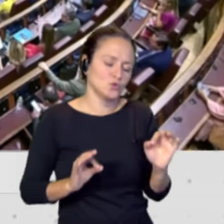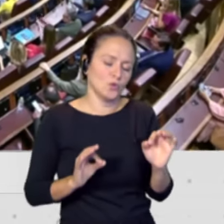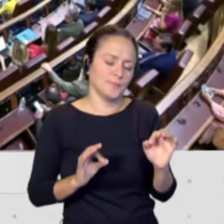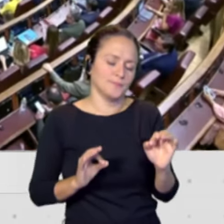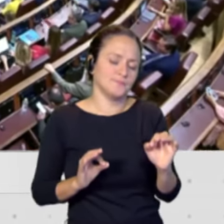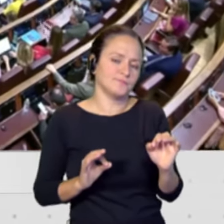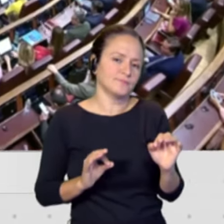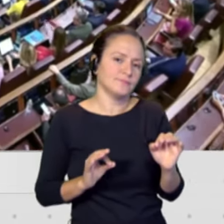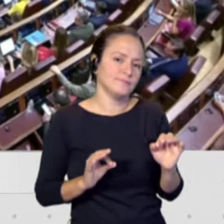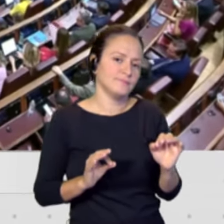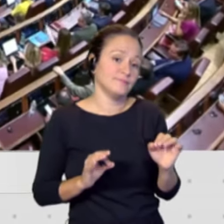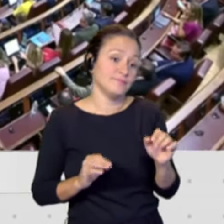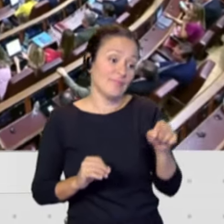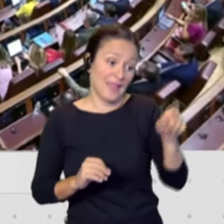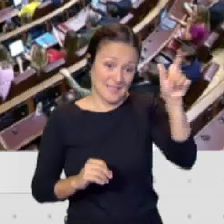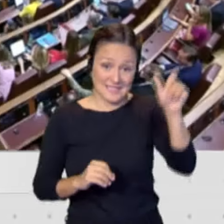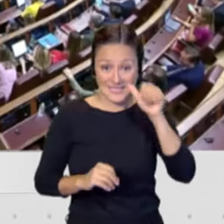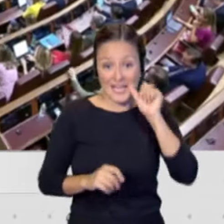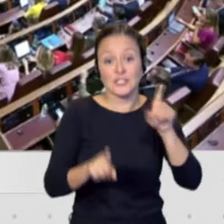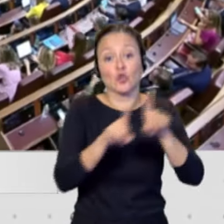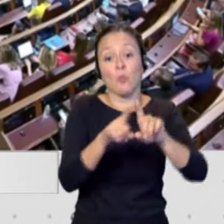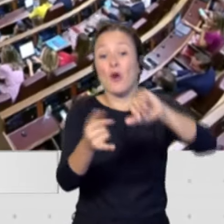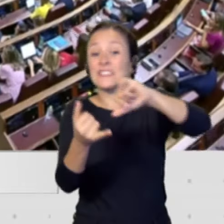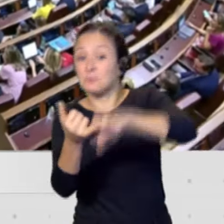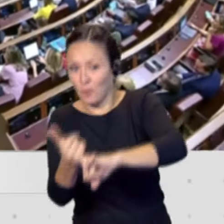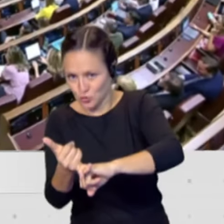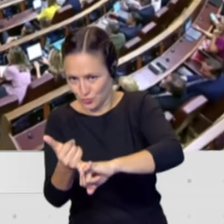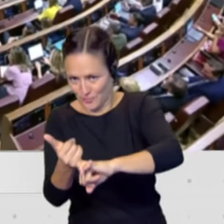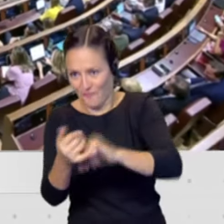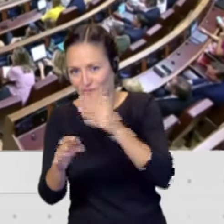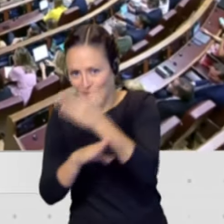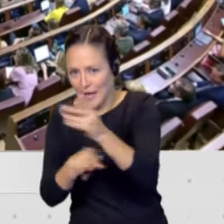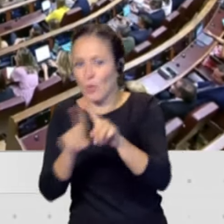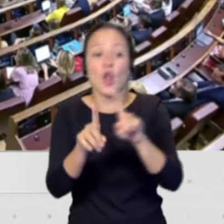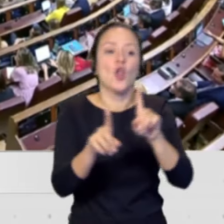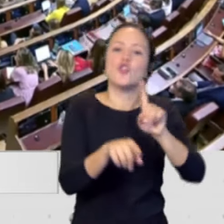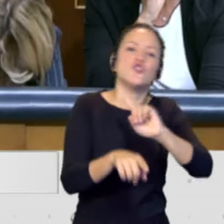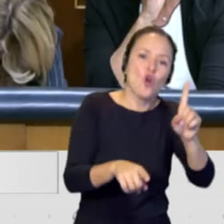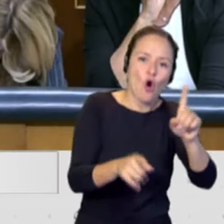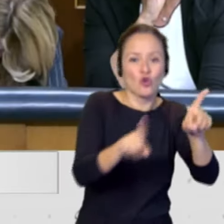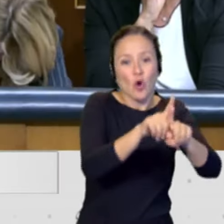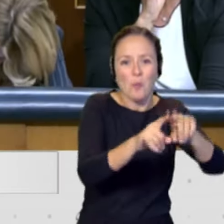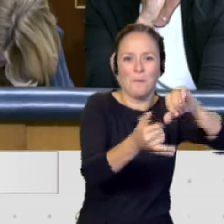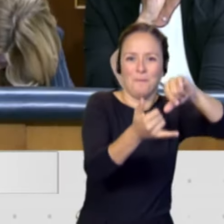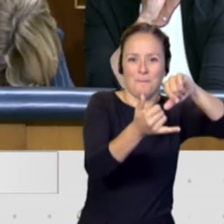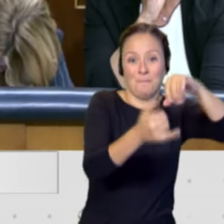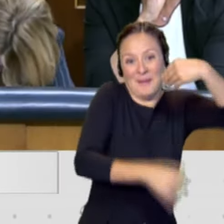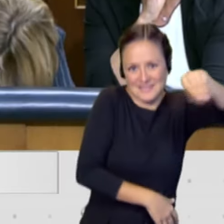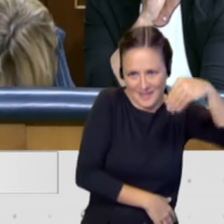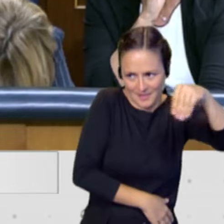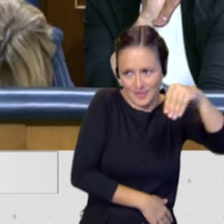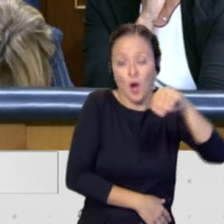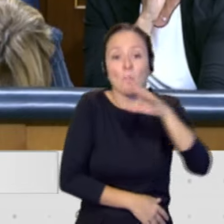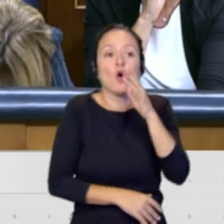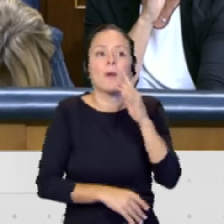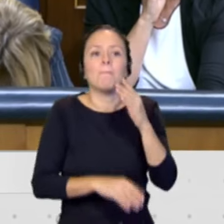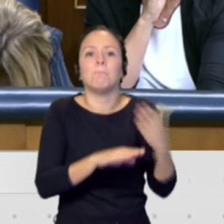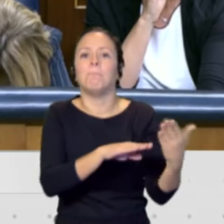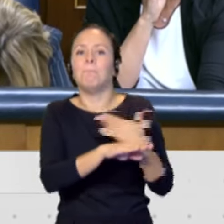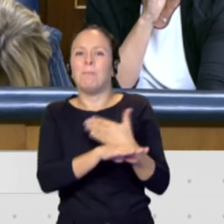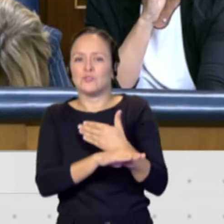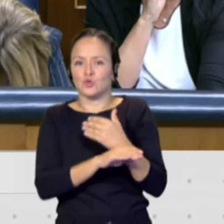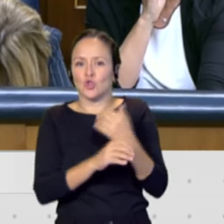como como esposo de de begoña y no como presidente es porque lo que se está planteando es esa presunción de inocencia y partimos de ahí y es